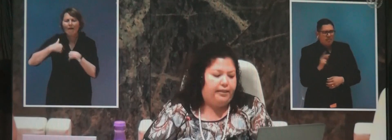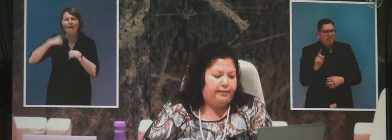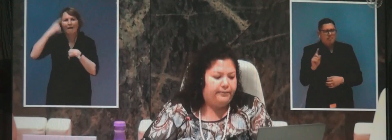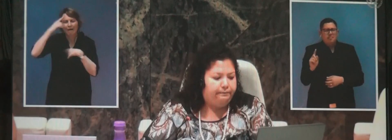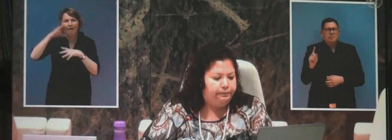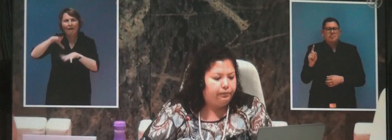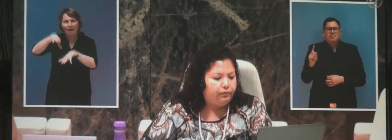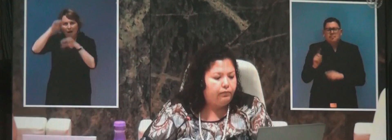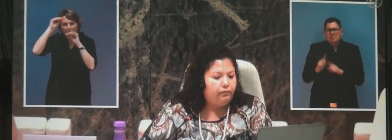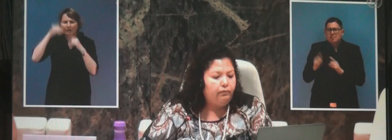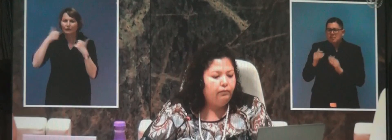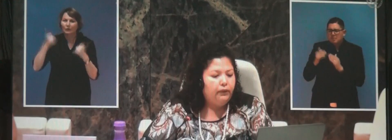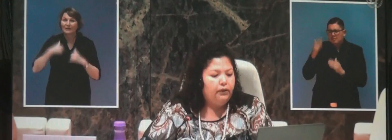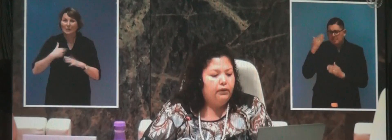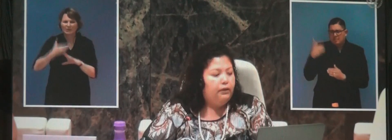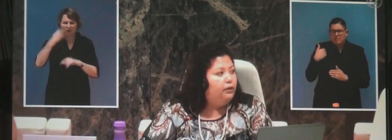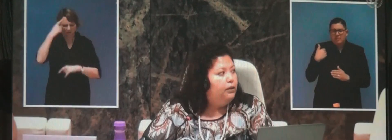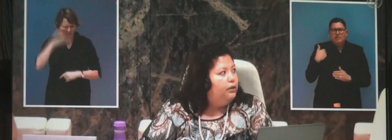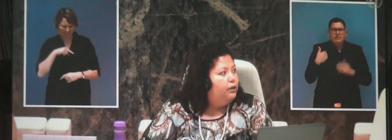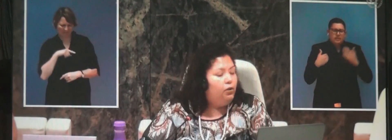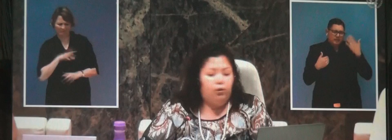y niñas.